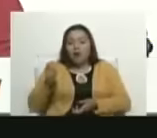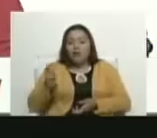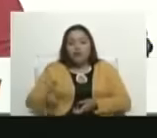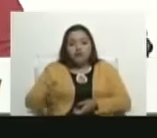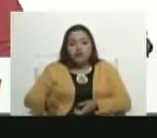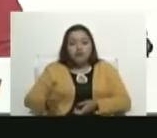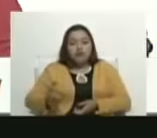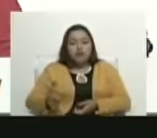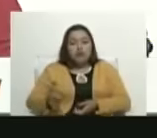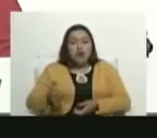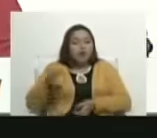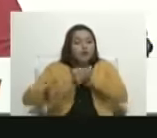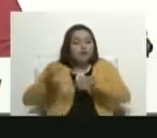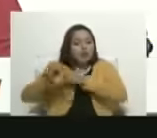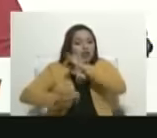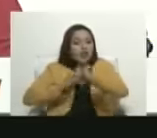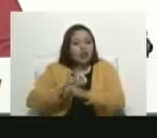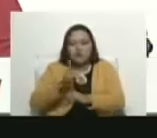ahí.